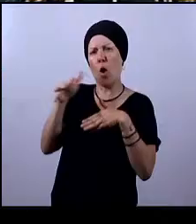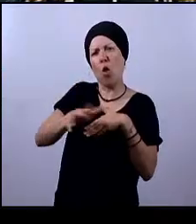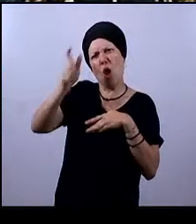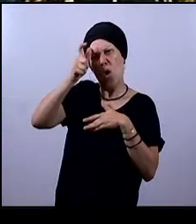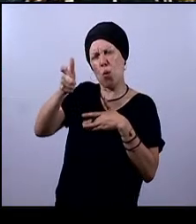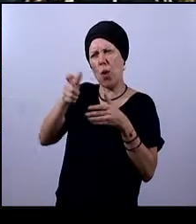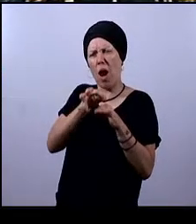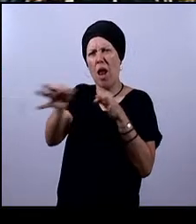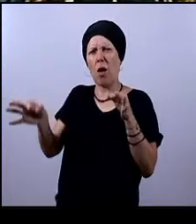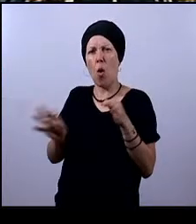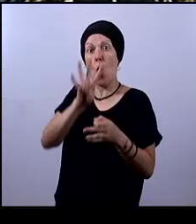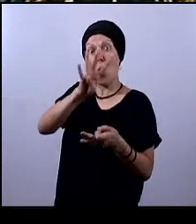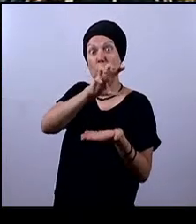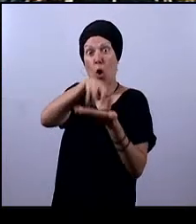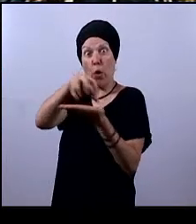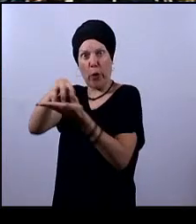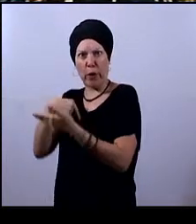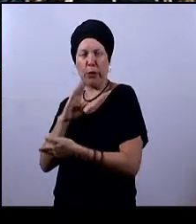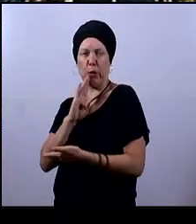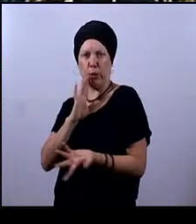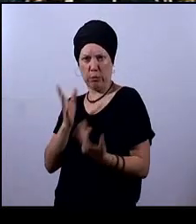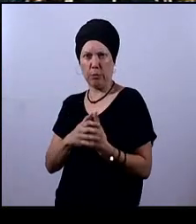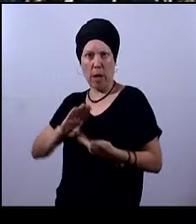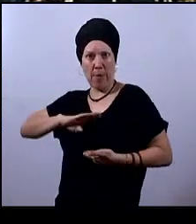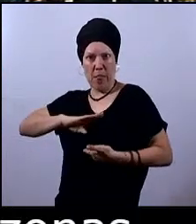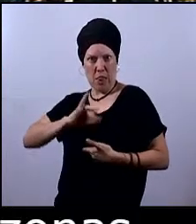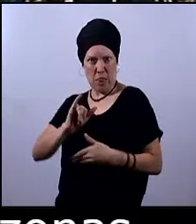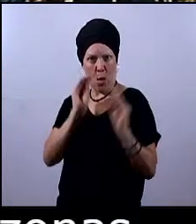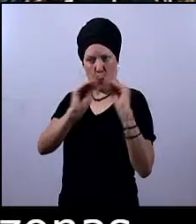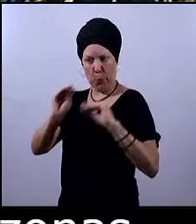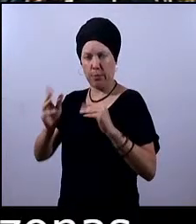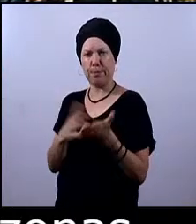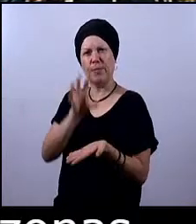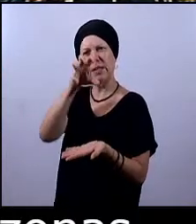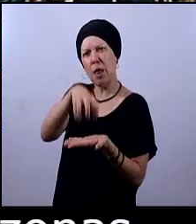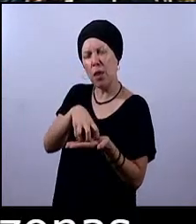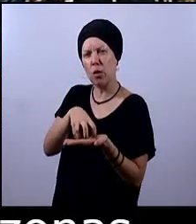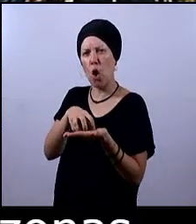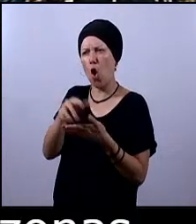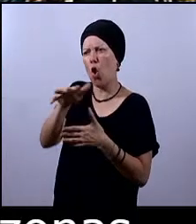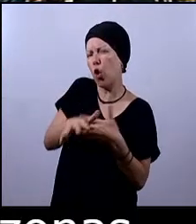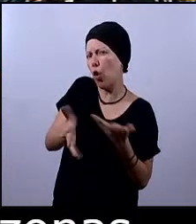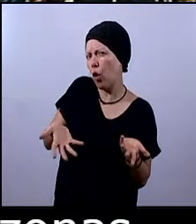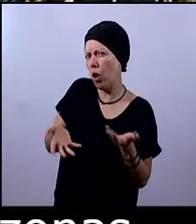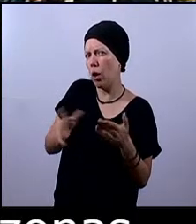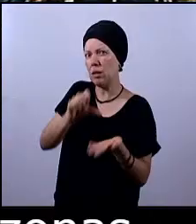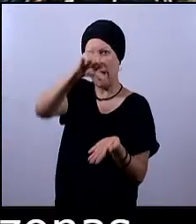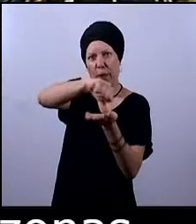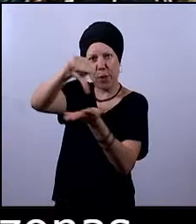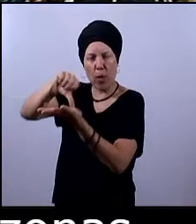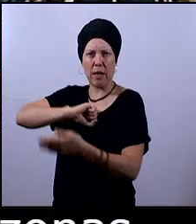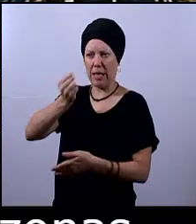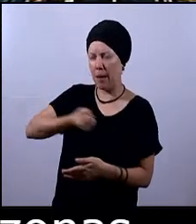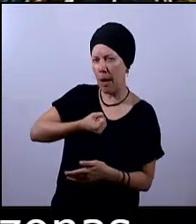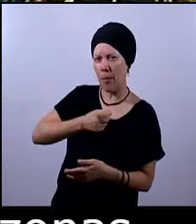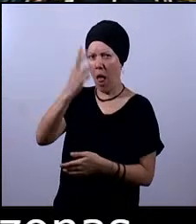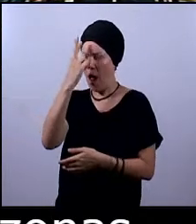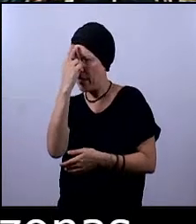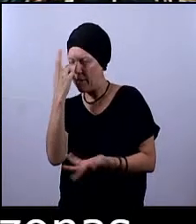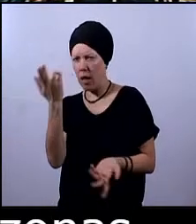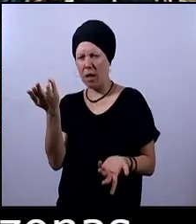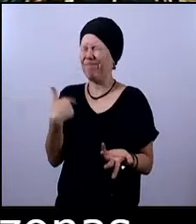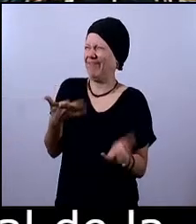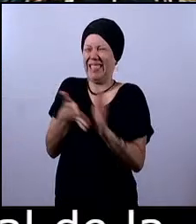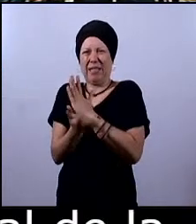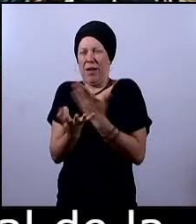en los 4 centros que hay ahora mismo de capacitación. Centros que están situados en ciudades, en Navalmoral, en Villafranca. Quiero